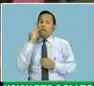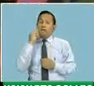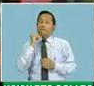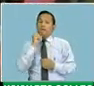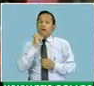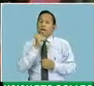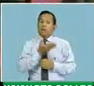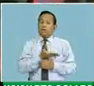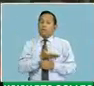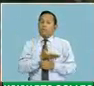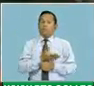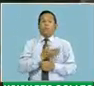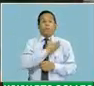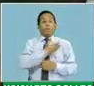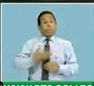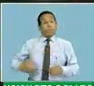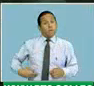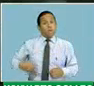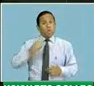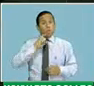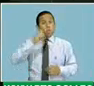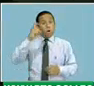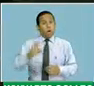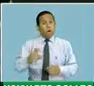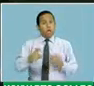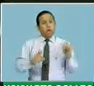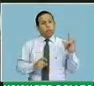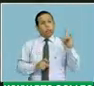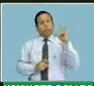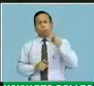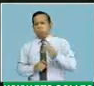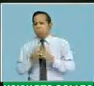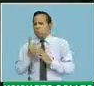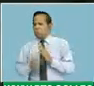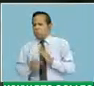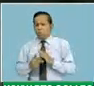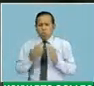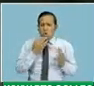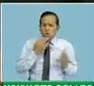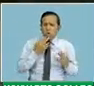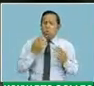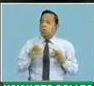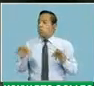ucraniano, Volodymyr Zelensky, anunció que se ha instalado una comisión gubernamental para